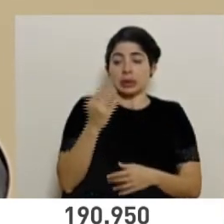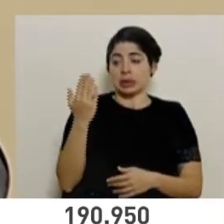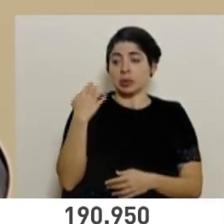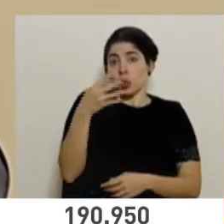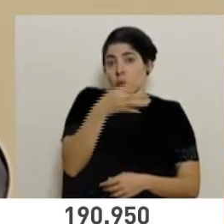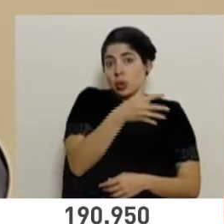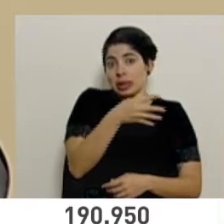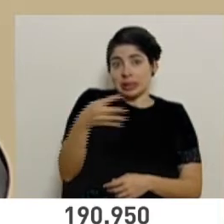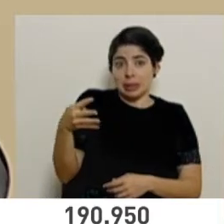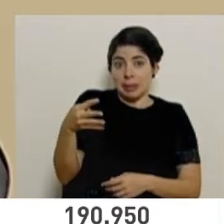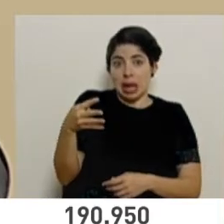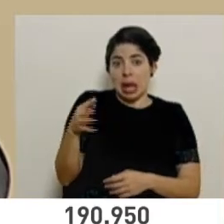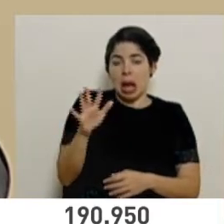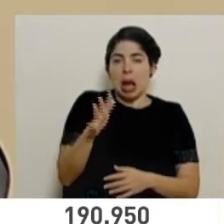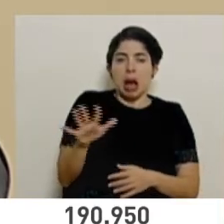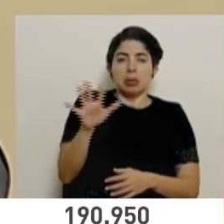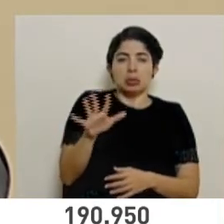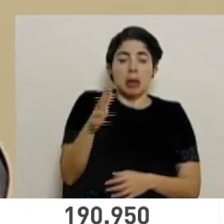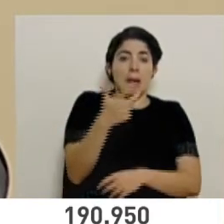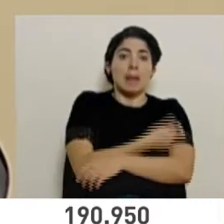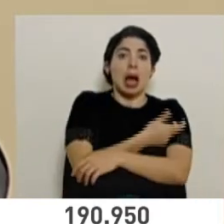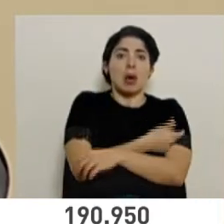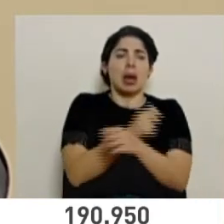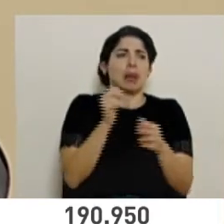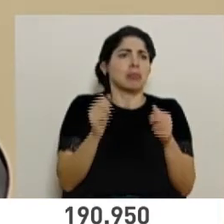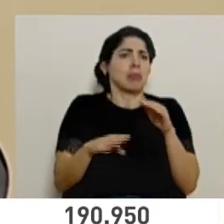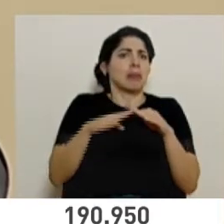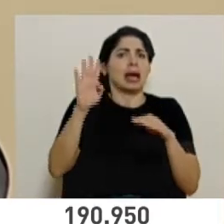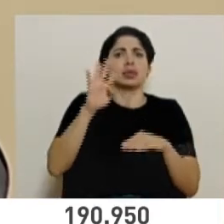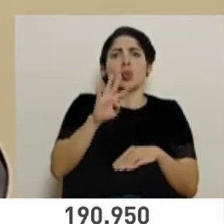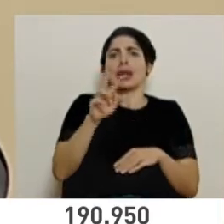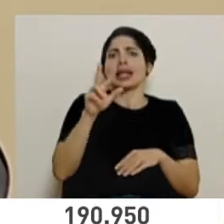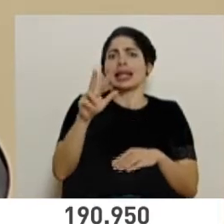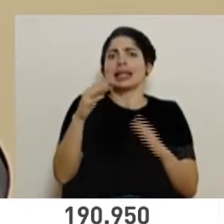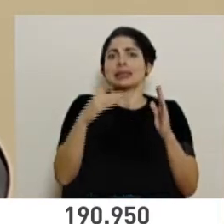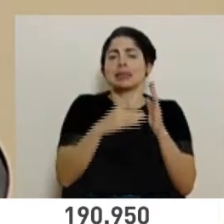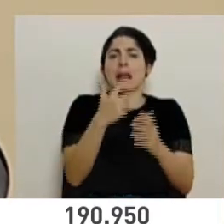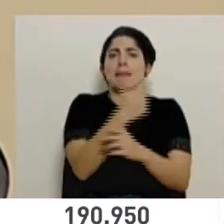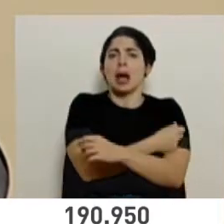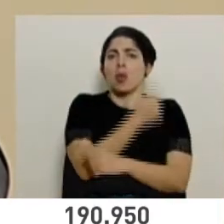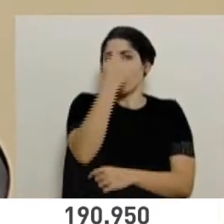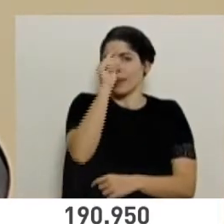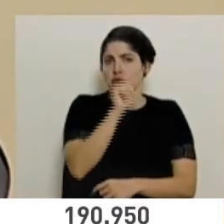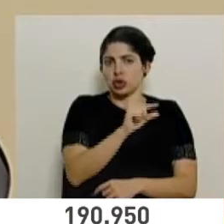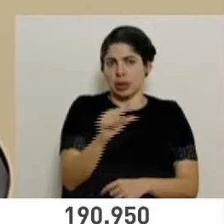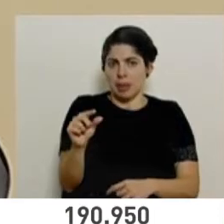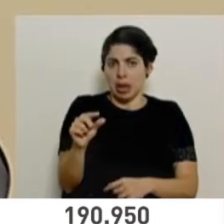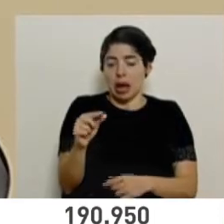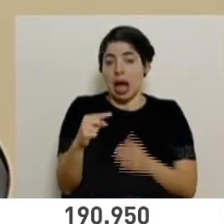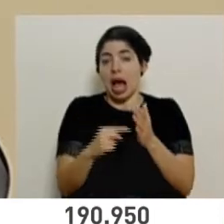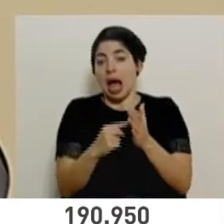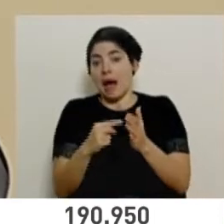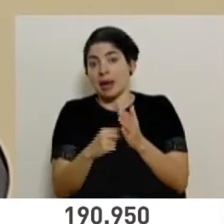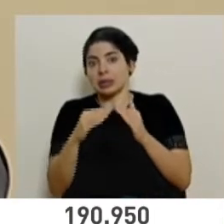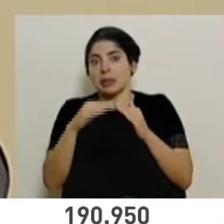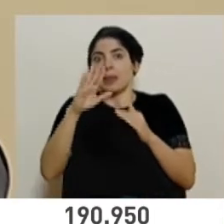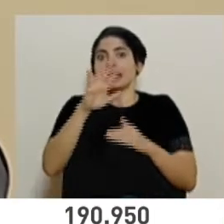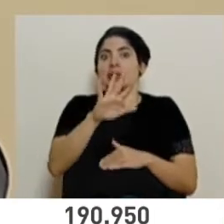4 semanas, el promedio de vacunación ha superado las 43,000 vacunas por semana, llegando en algunas semanas a